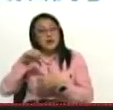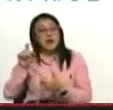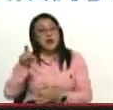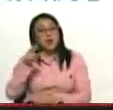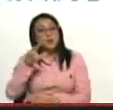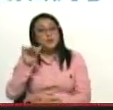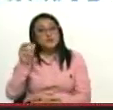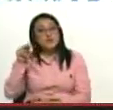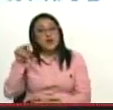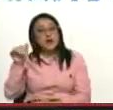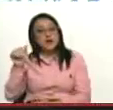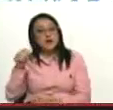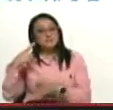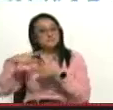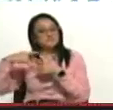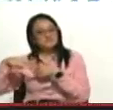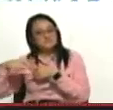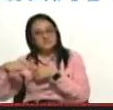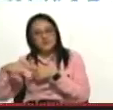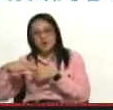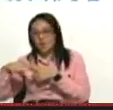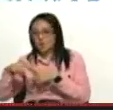surinam en Sudamérica